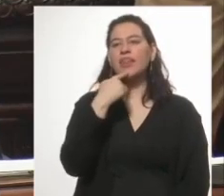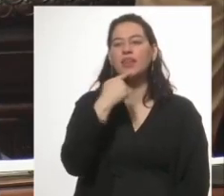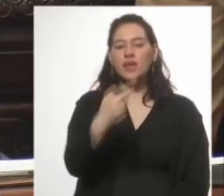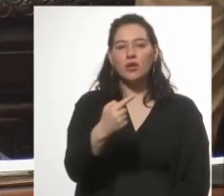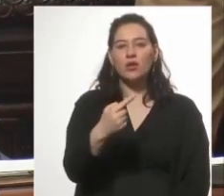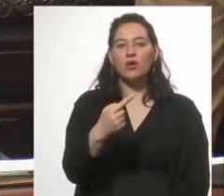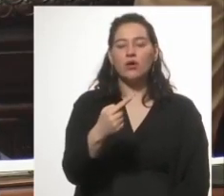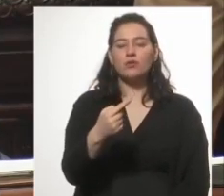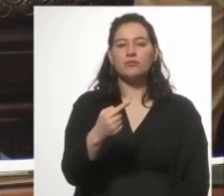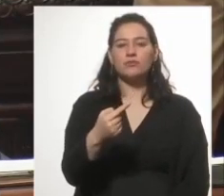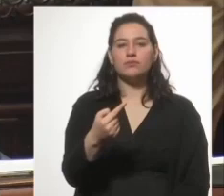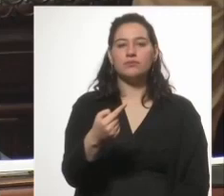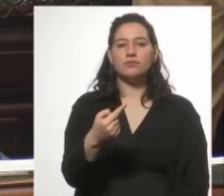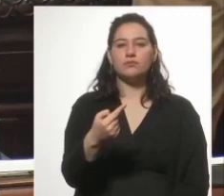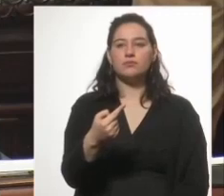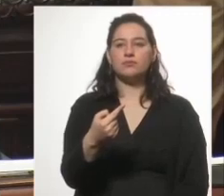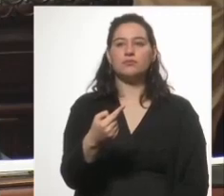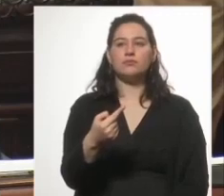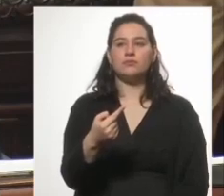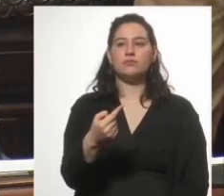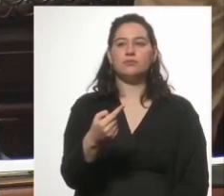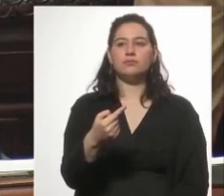declarara,